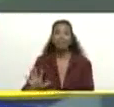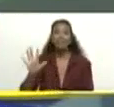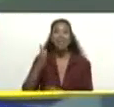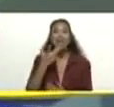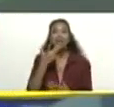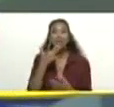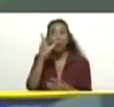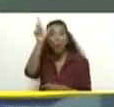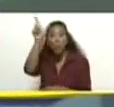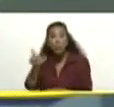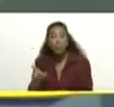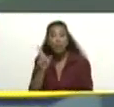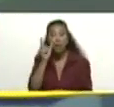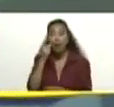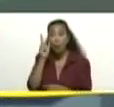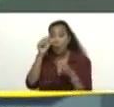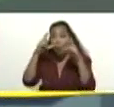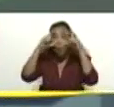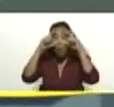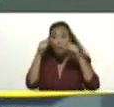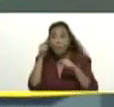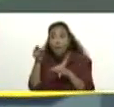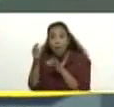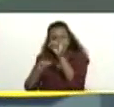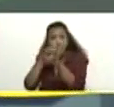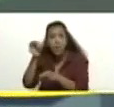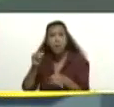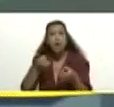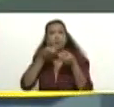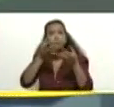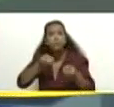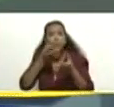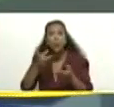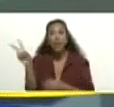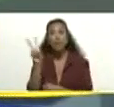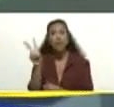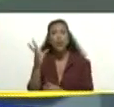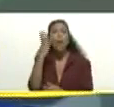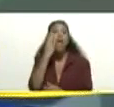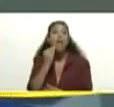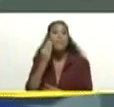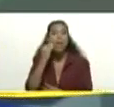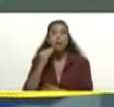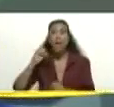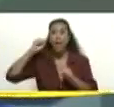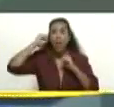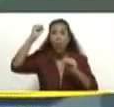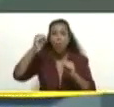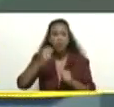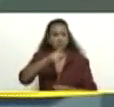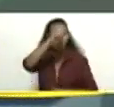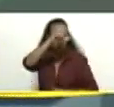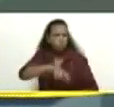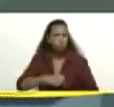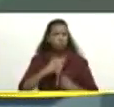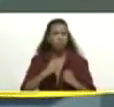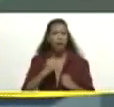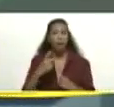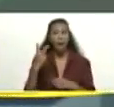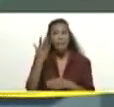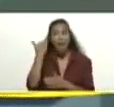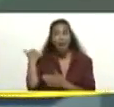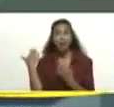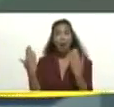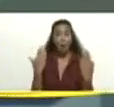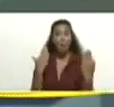narrativa, ese relato de la Venezuela heroica, de la Venezuela